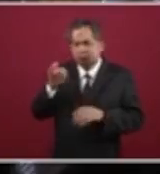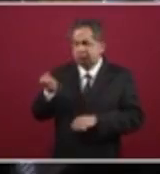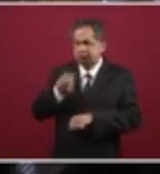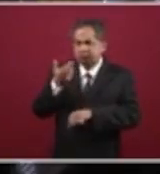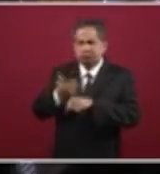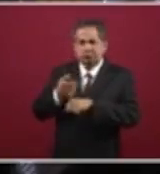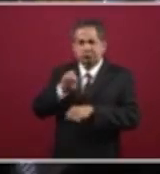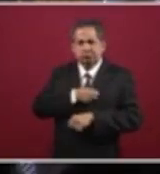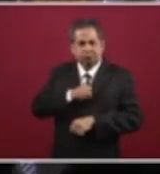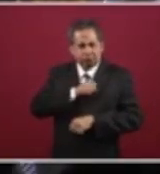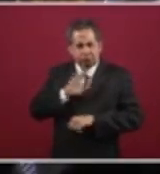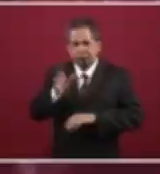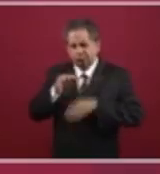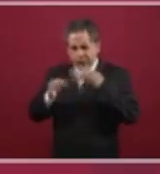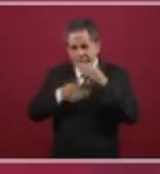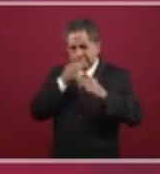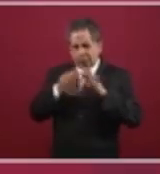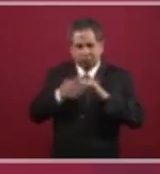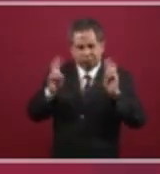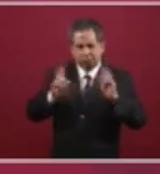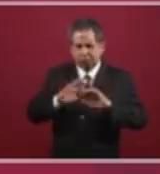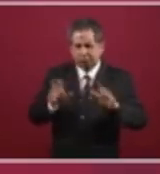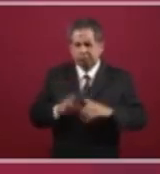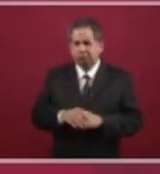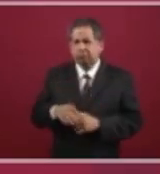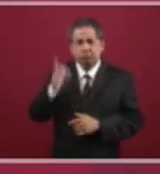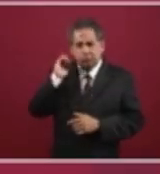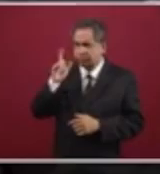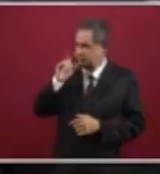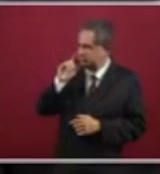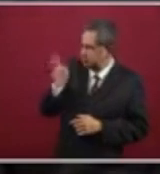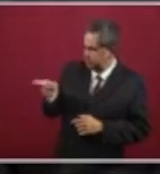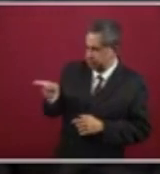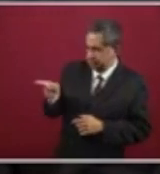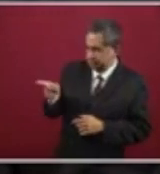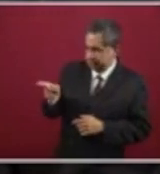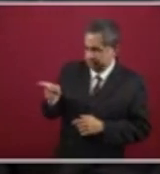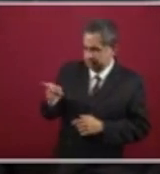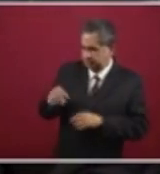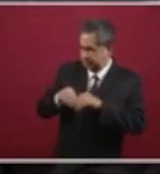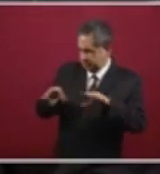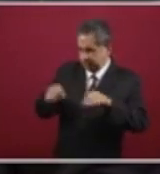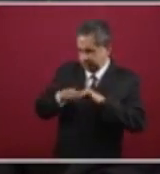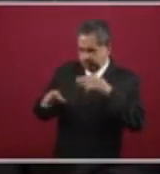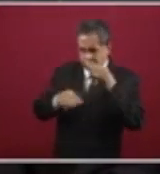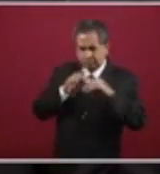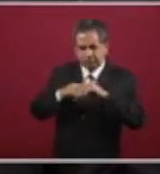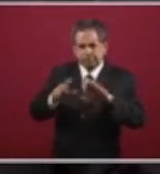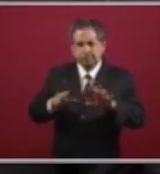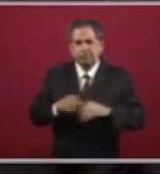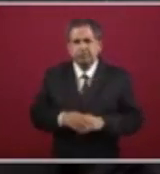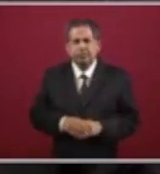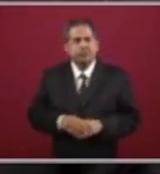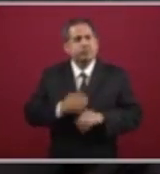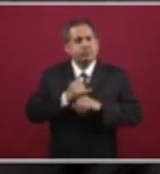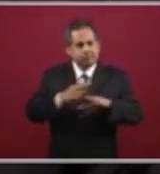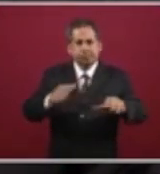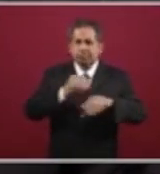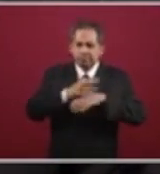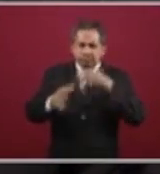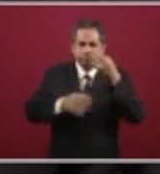secretario de Salud sobre este tema. Ojalá y se difunda más. Tenemos que estar